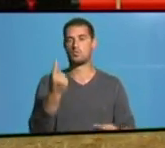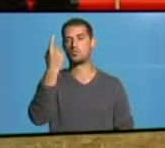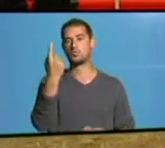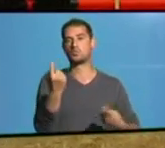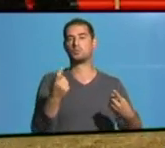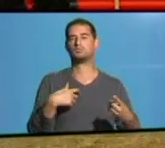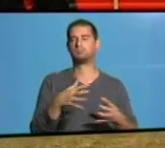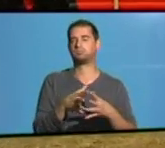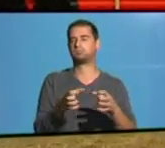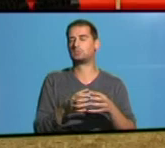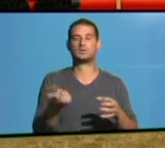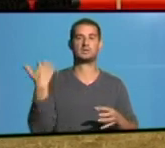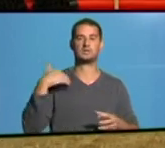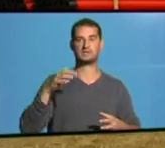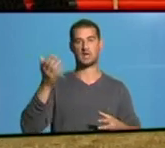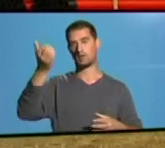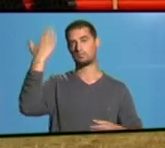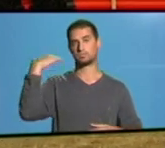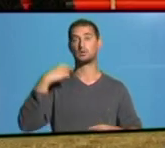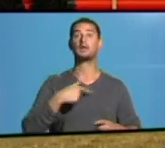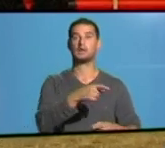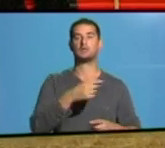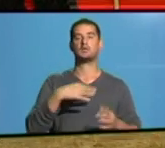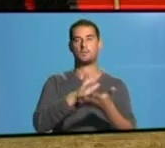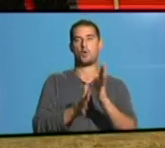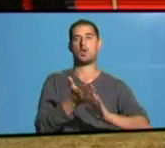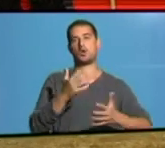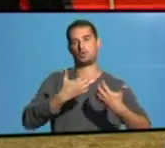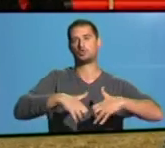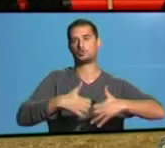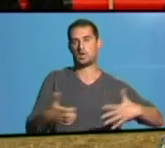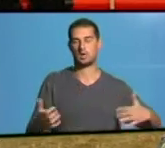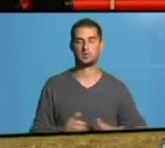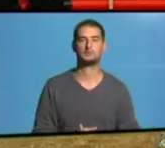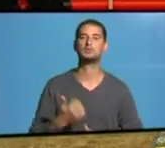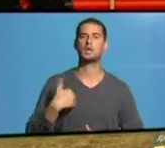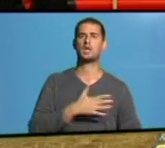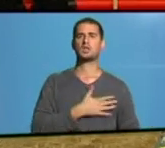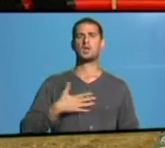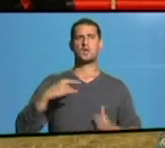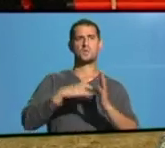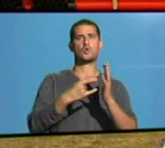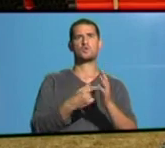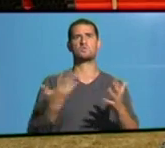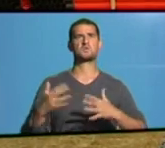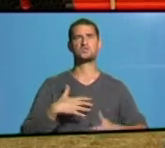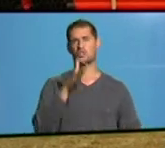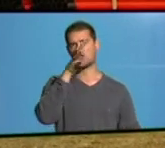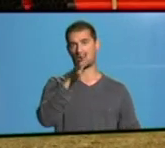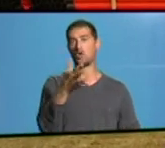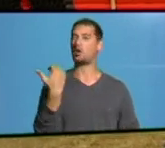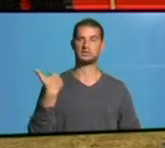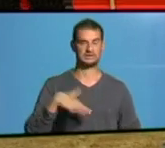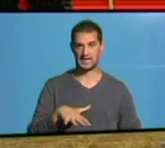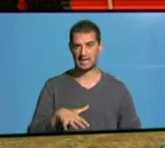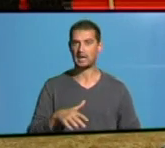a un ansia de Paradela de fai moitos anos, que era poder contar con polígono industrial. Levábamos con este proxecto pois de orden de 5 anos e agora chegou un